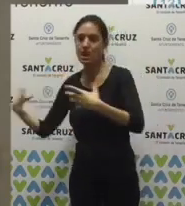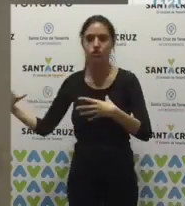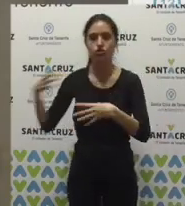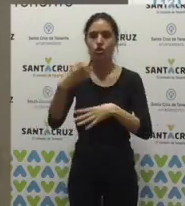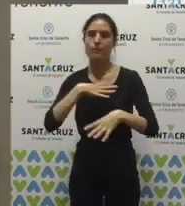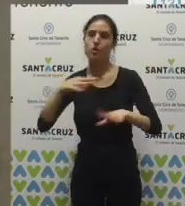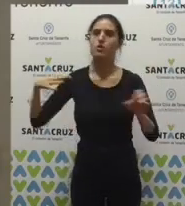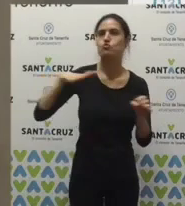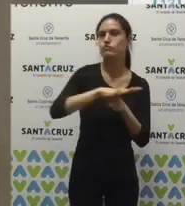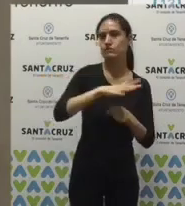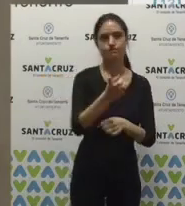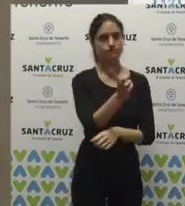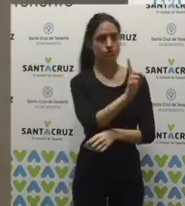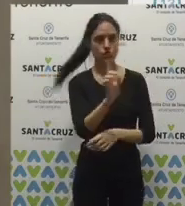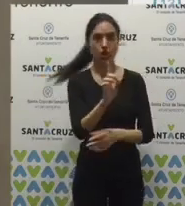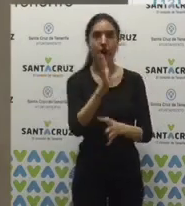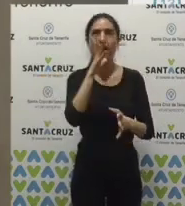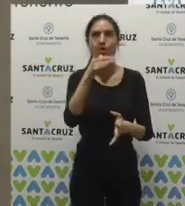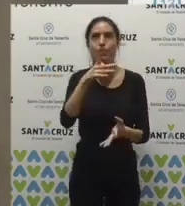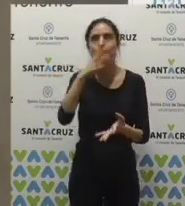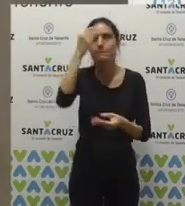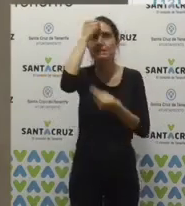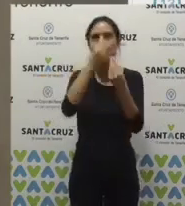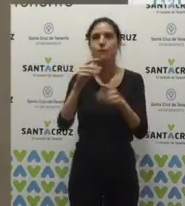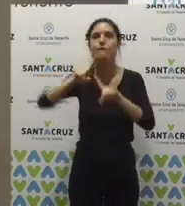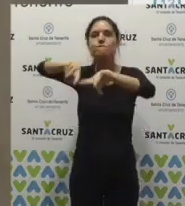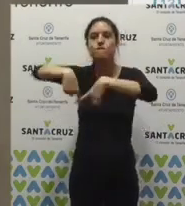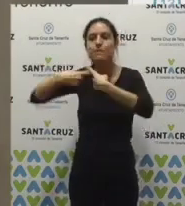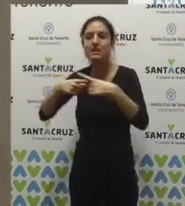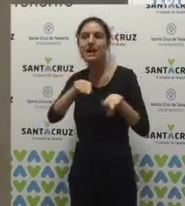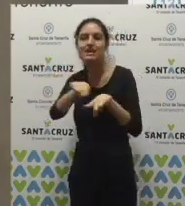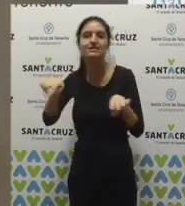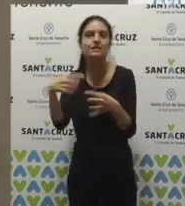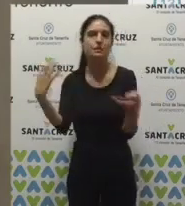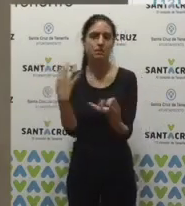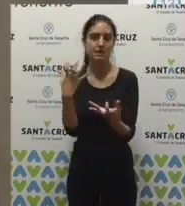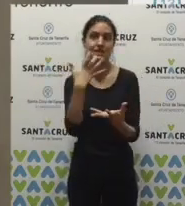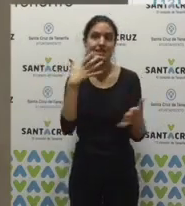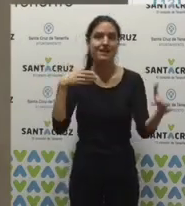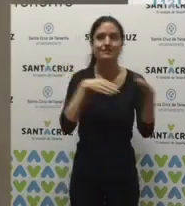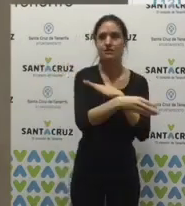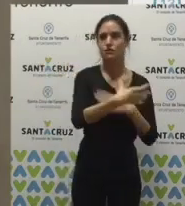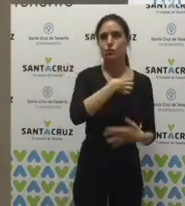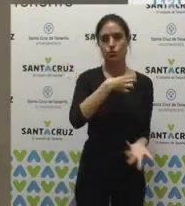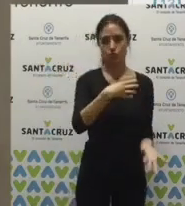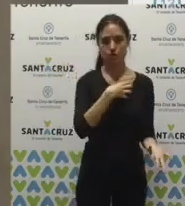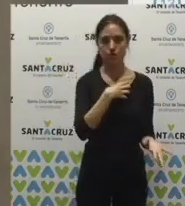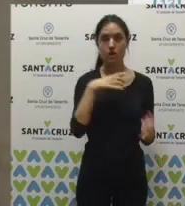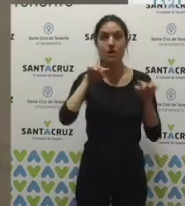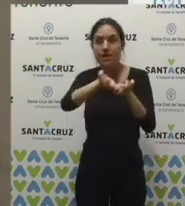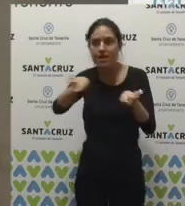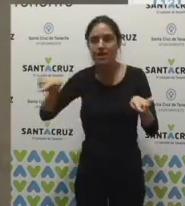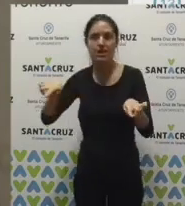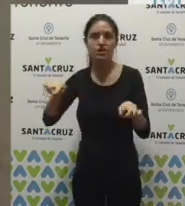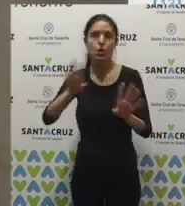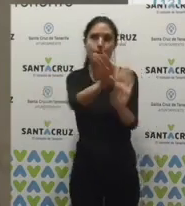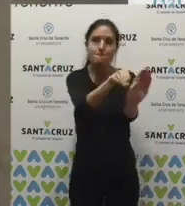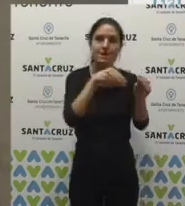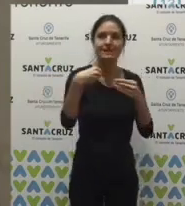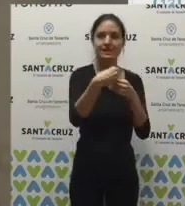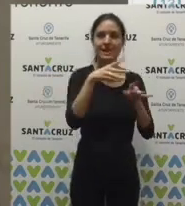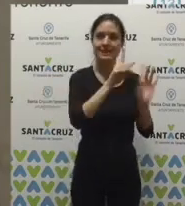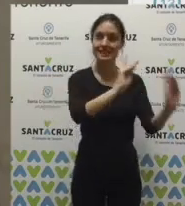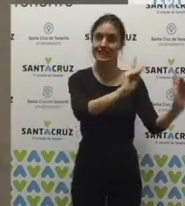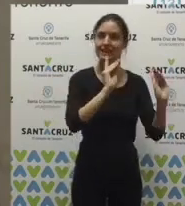como qué pasa ahora con esas familias que no tienen acceso a un dispositivo electrónico oa la red como pueden disponer de material didáctico y